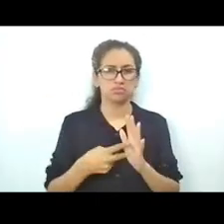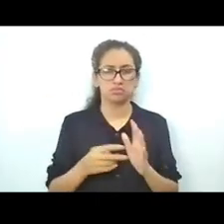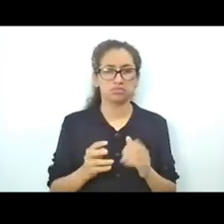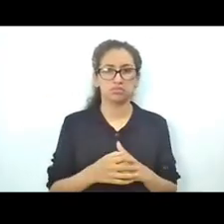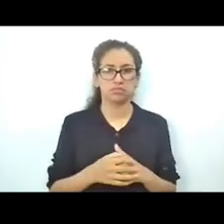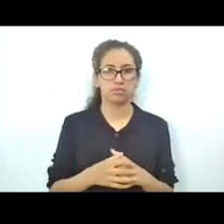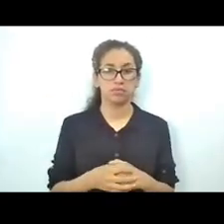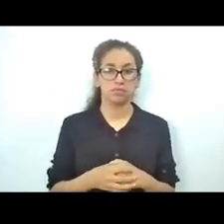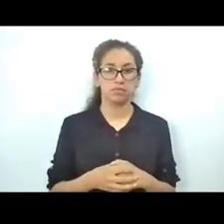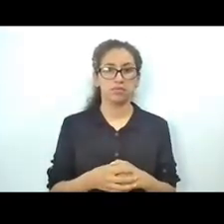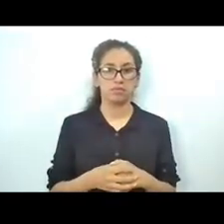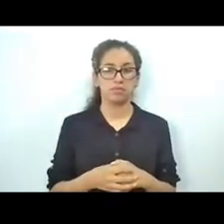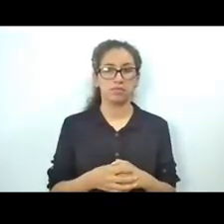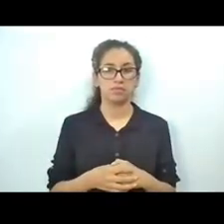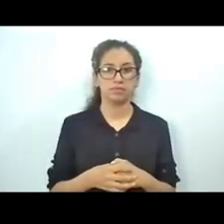de erección